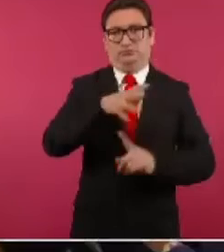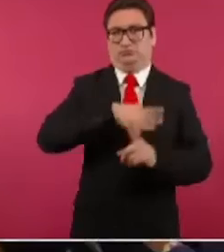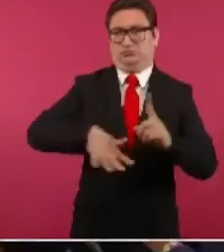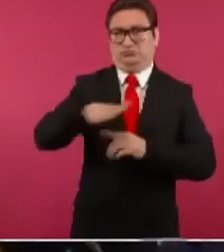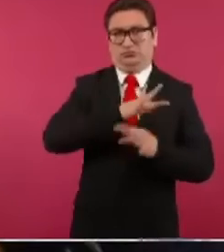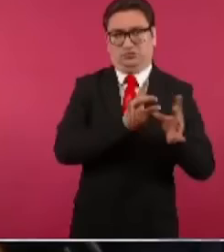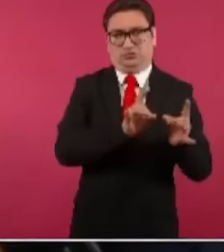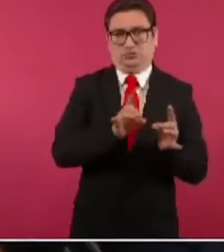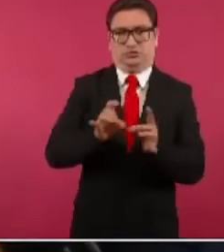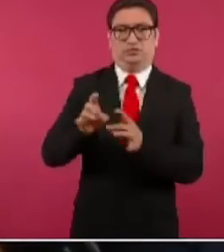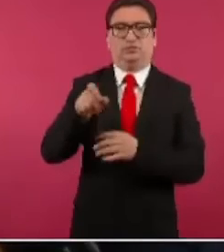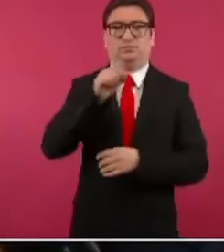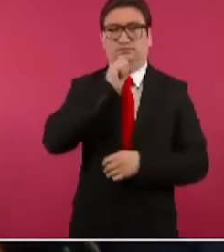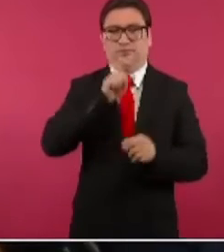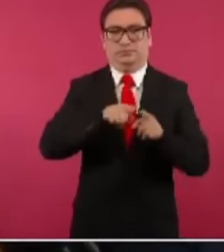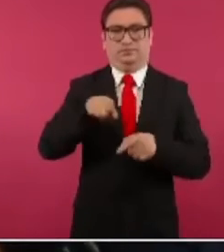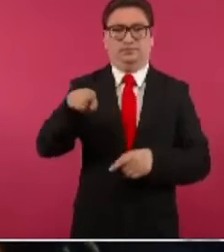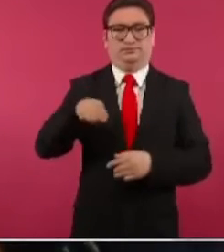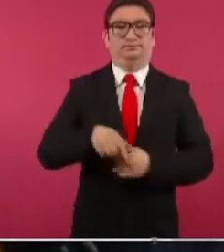de